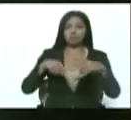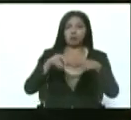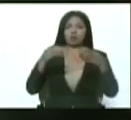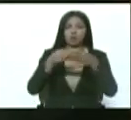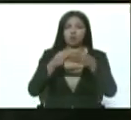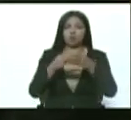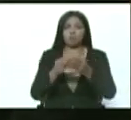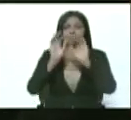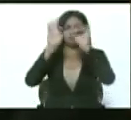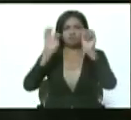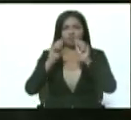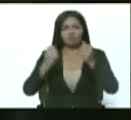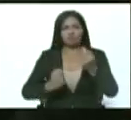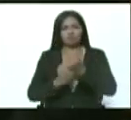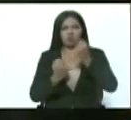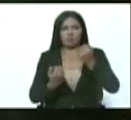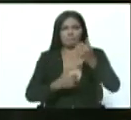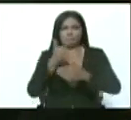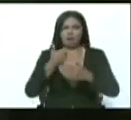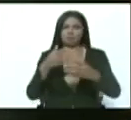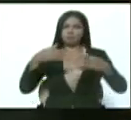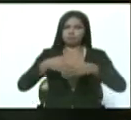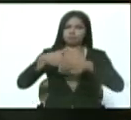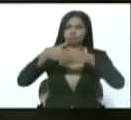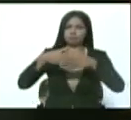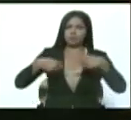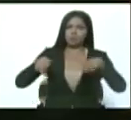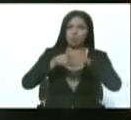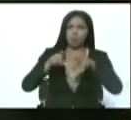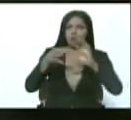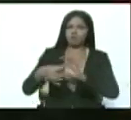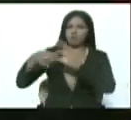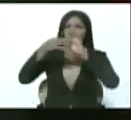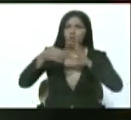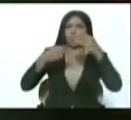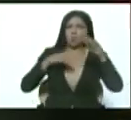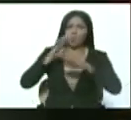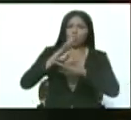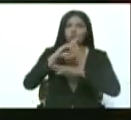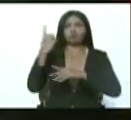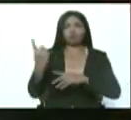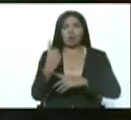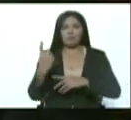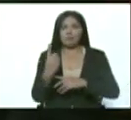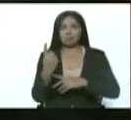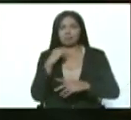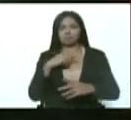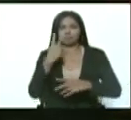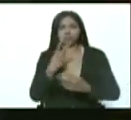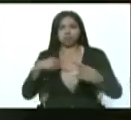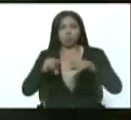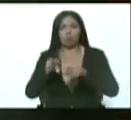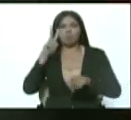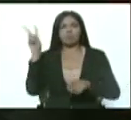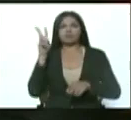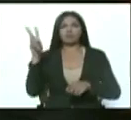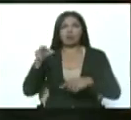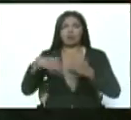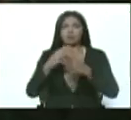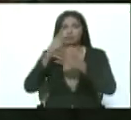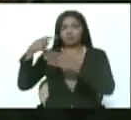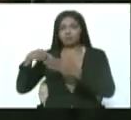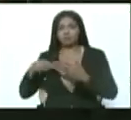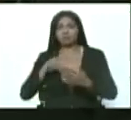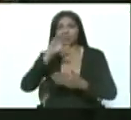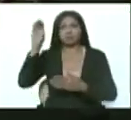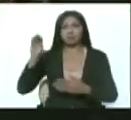para fortalecer y estrechar, continuar estrechando lazos en pro, no solamente de dar voces de Venezuela, sino además de otros pueblos,